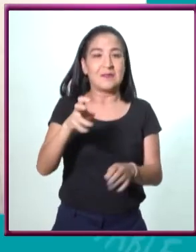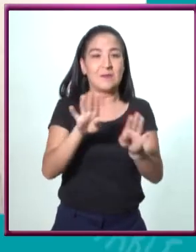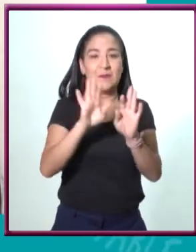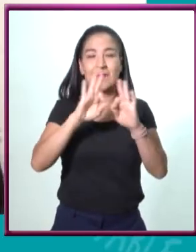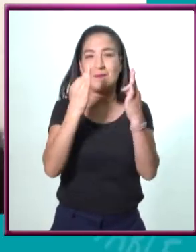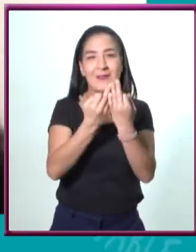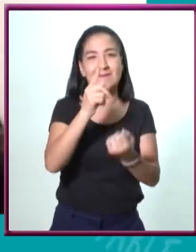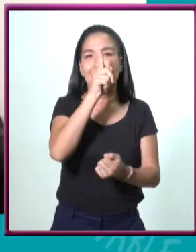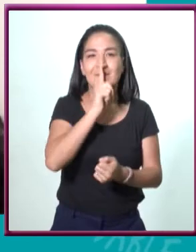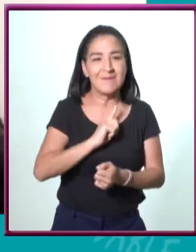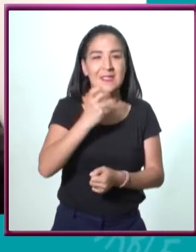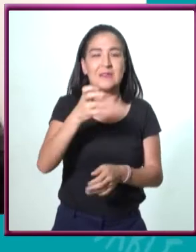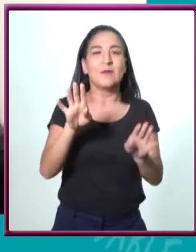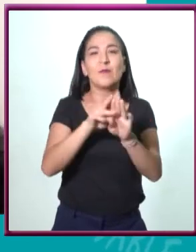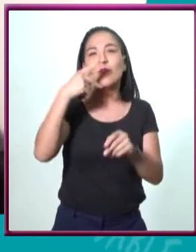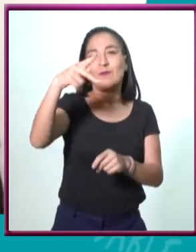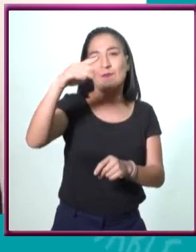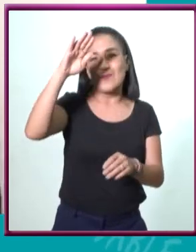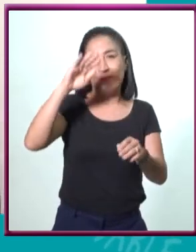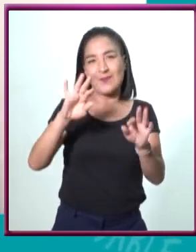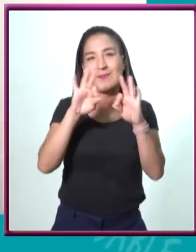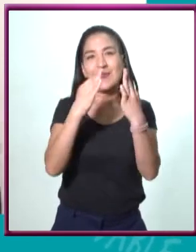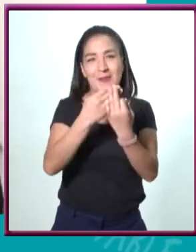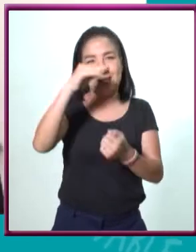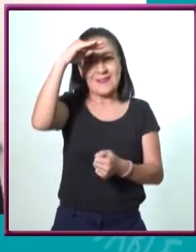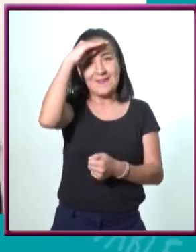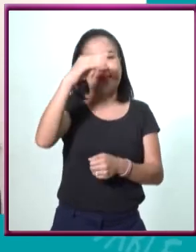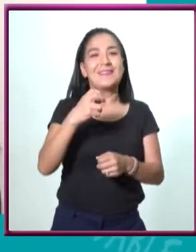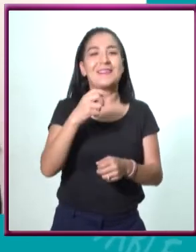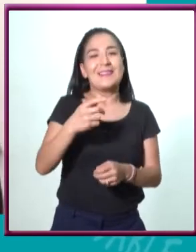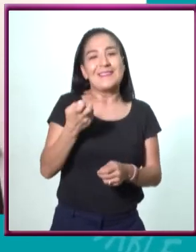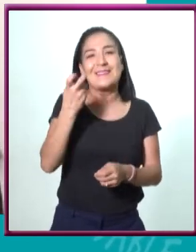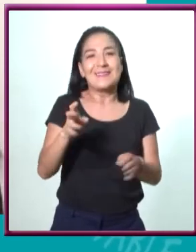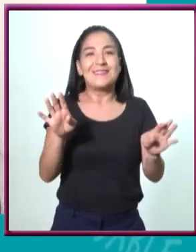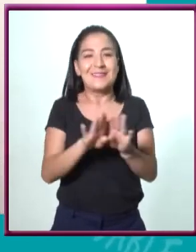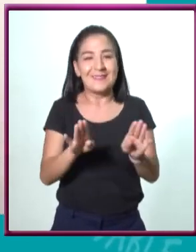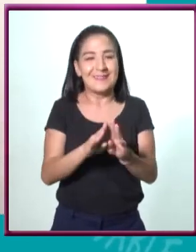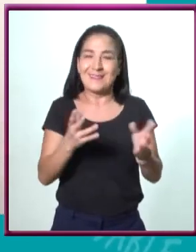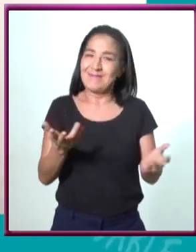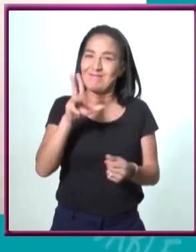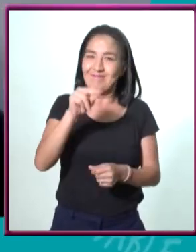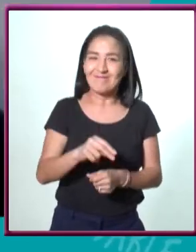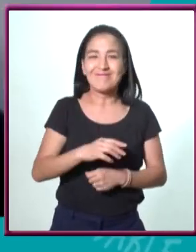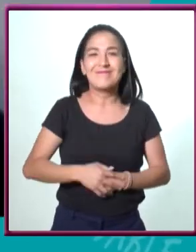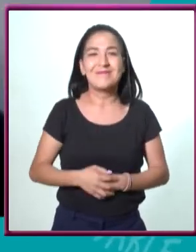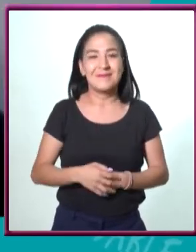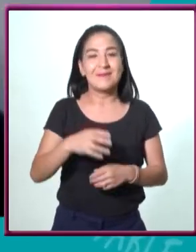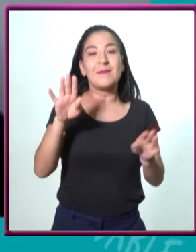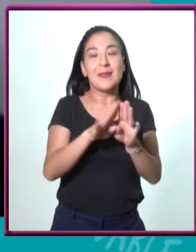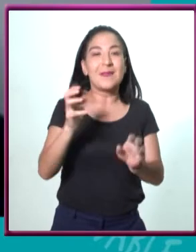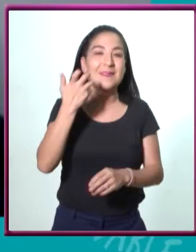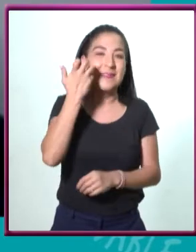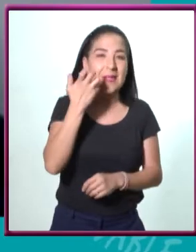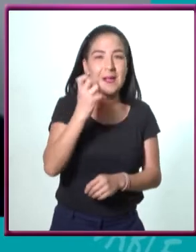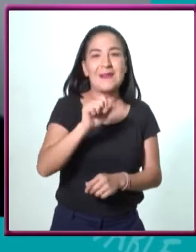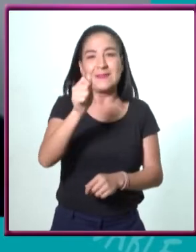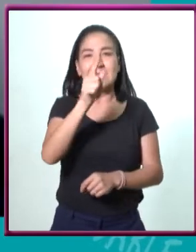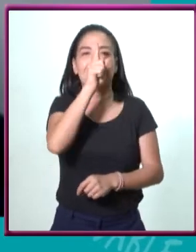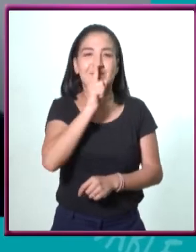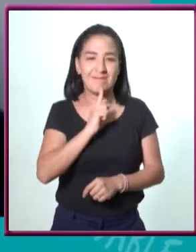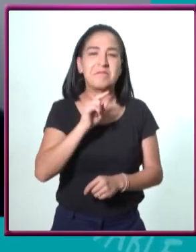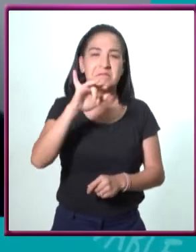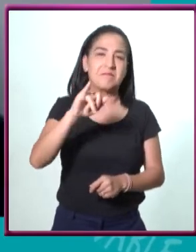una forma de mentir porque pues es como tu forma de pensar, entonces pues no. Para mí exagerar es una forma de